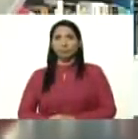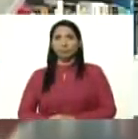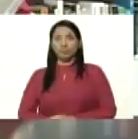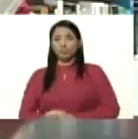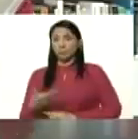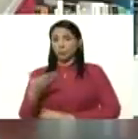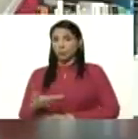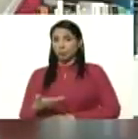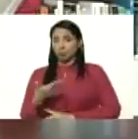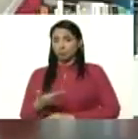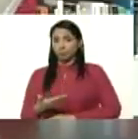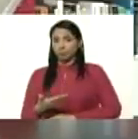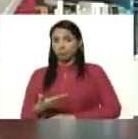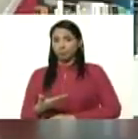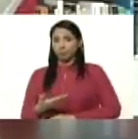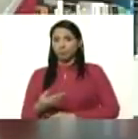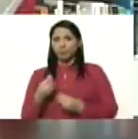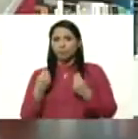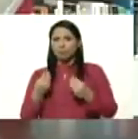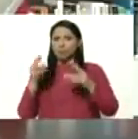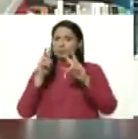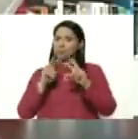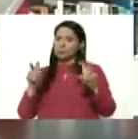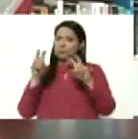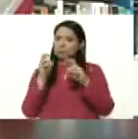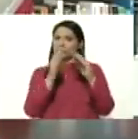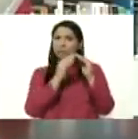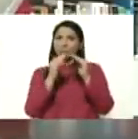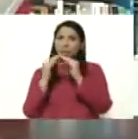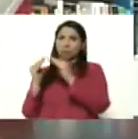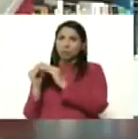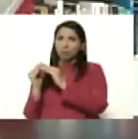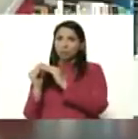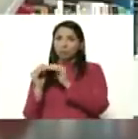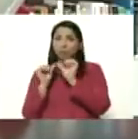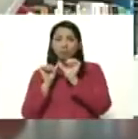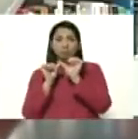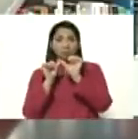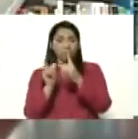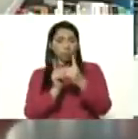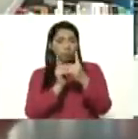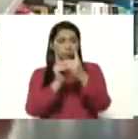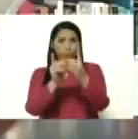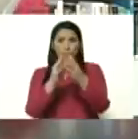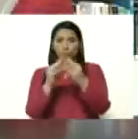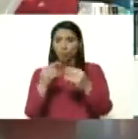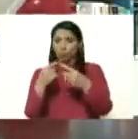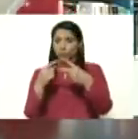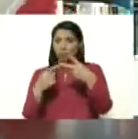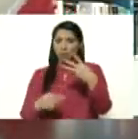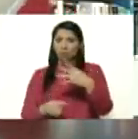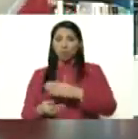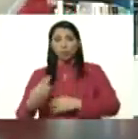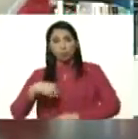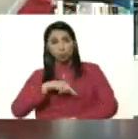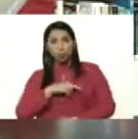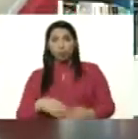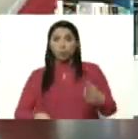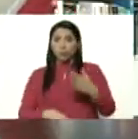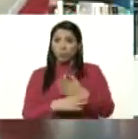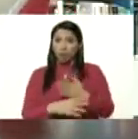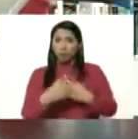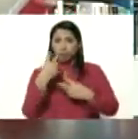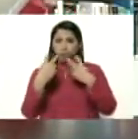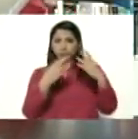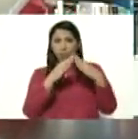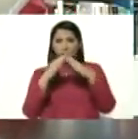Importante, ¿ves? El despistaje casa por casa, el seguimiento de todos los casos. Nosotros vamos a casa por casa